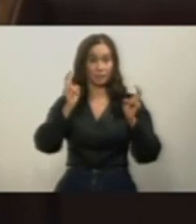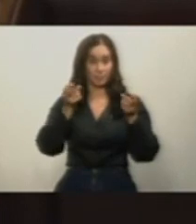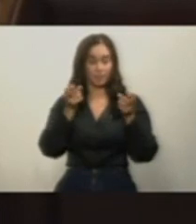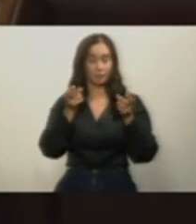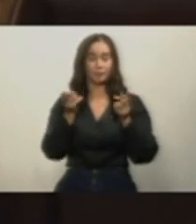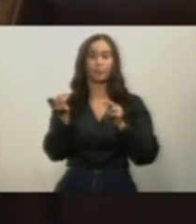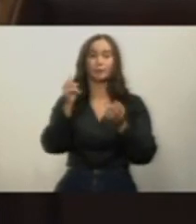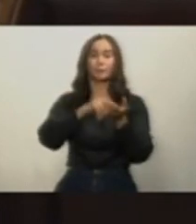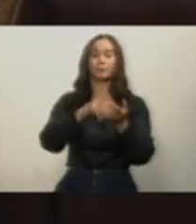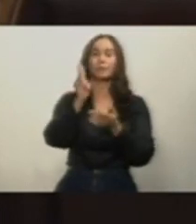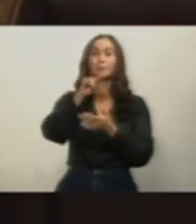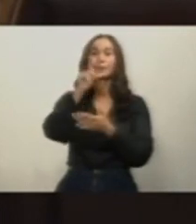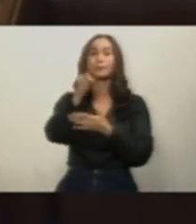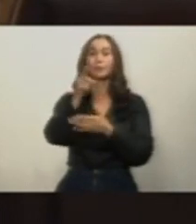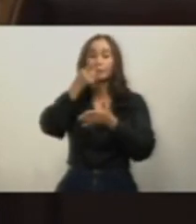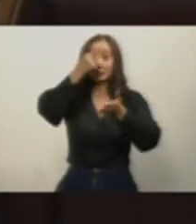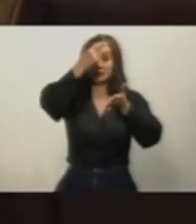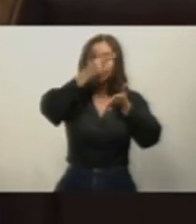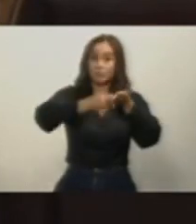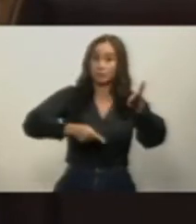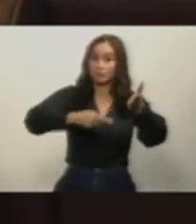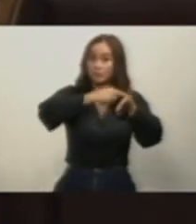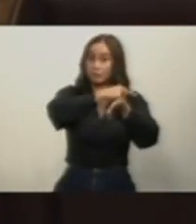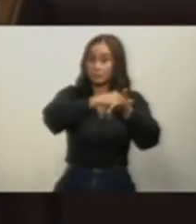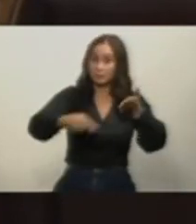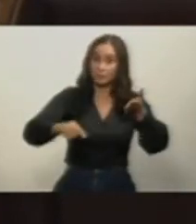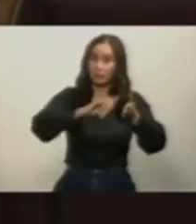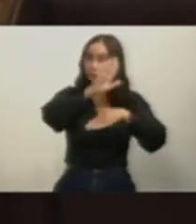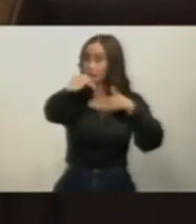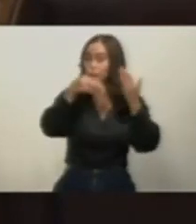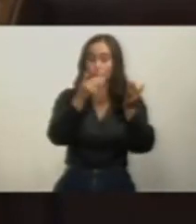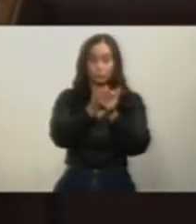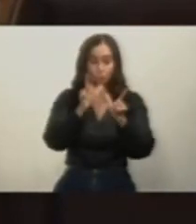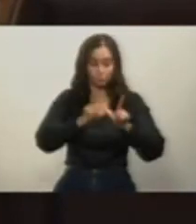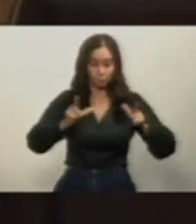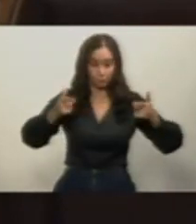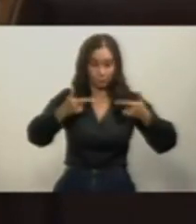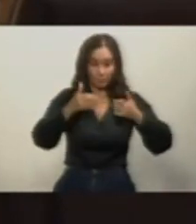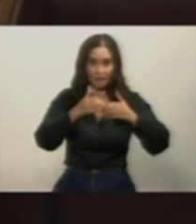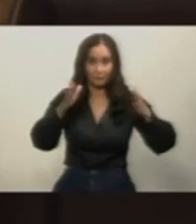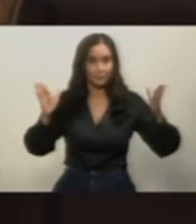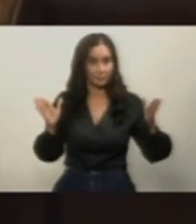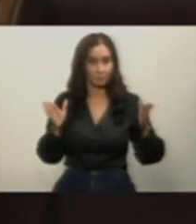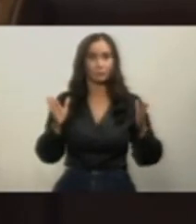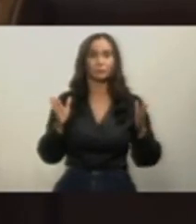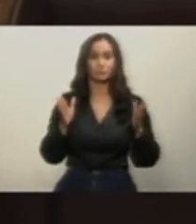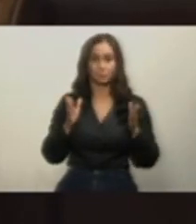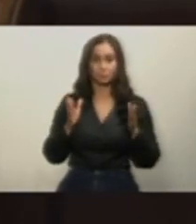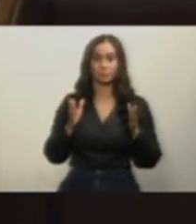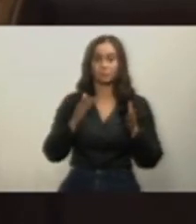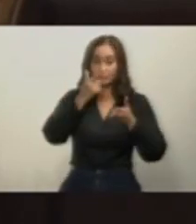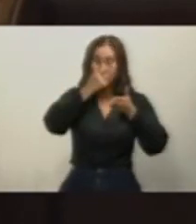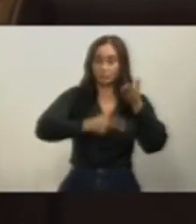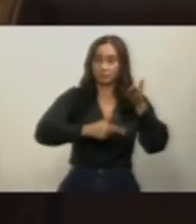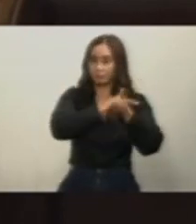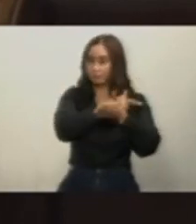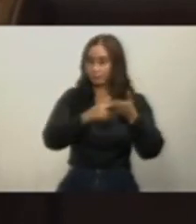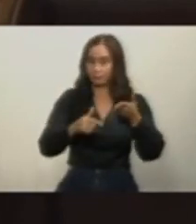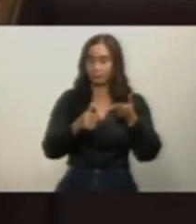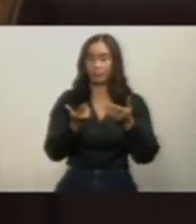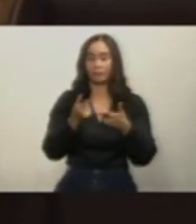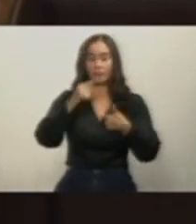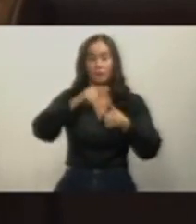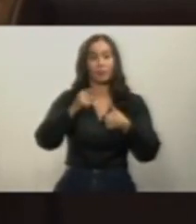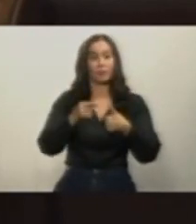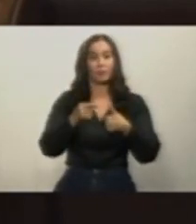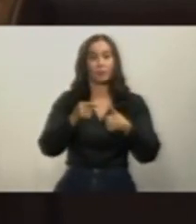estarán clausurados todos los espacios públicos abiertos al aire libre tales como